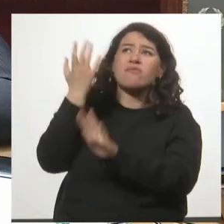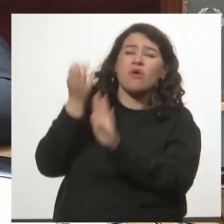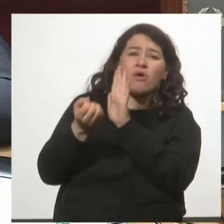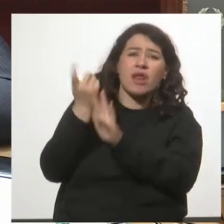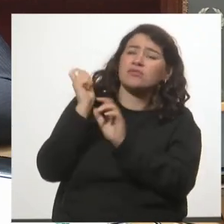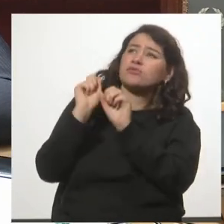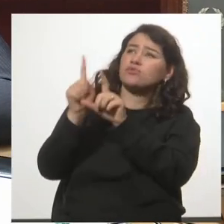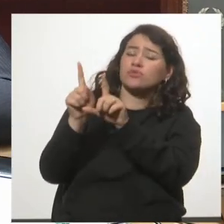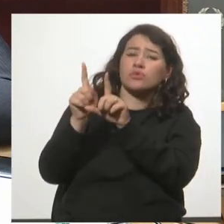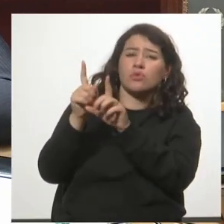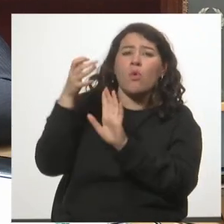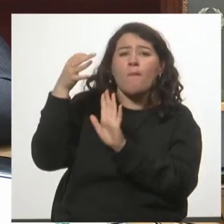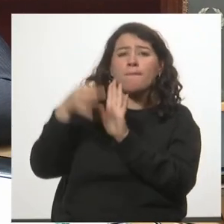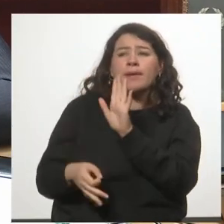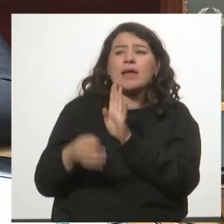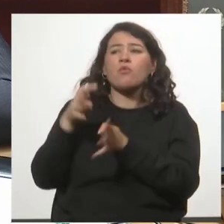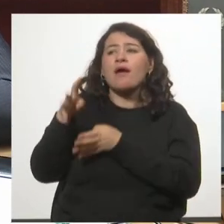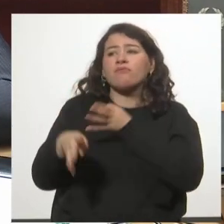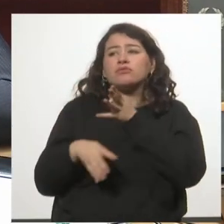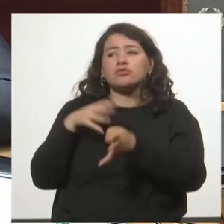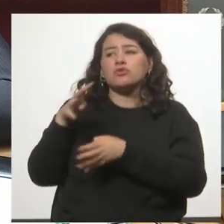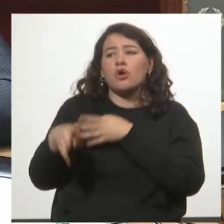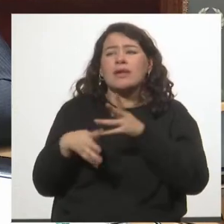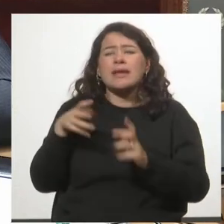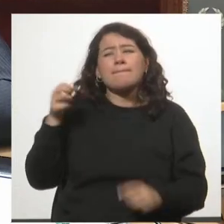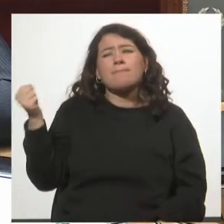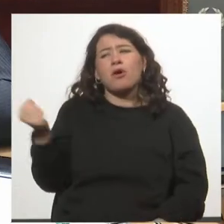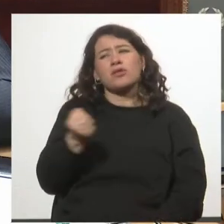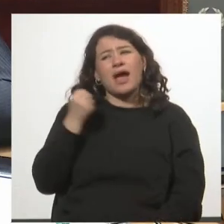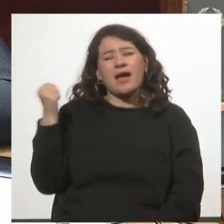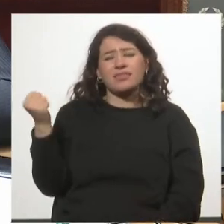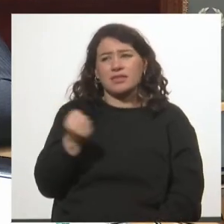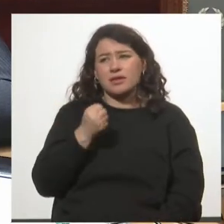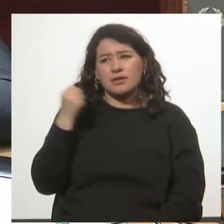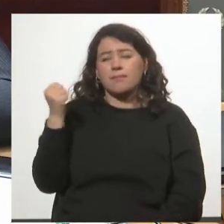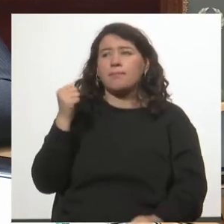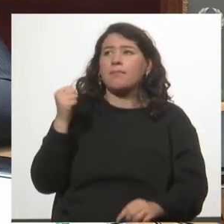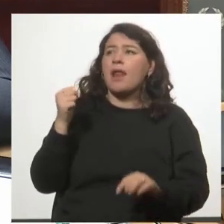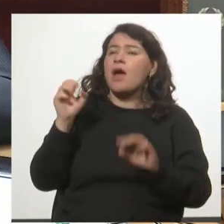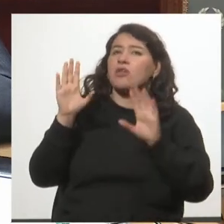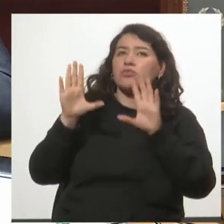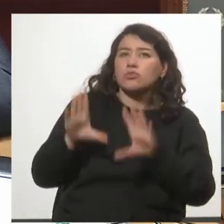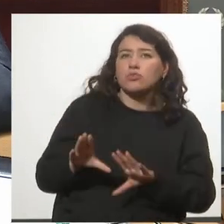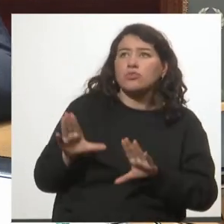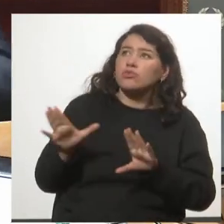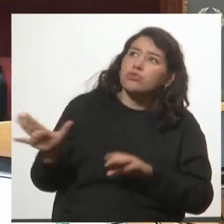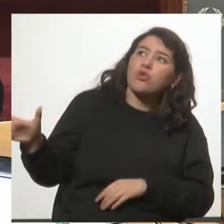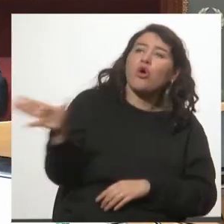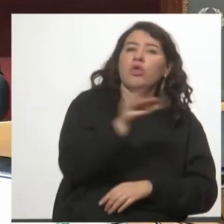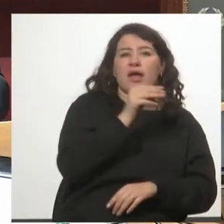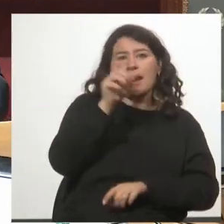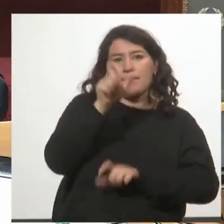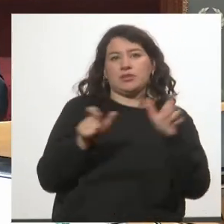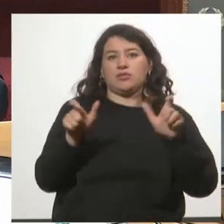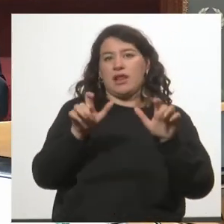y que cumple una función fundamental para toda la sociedad